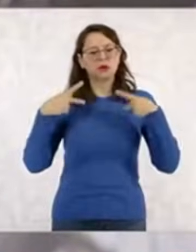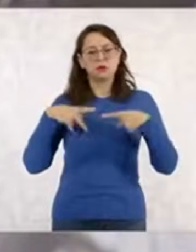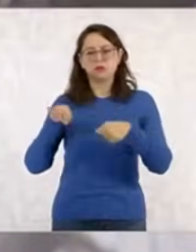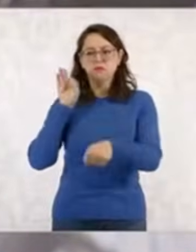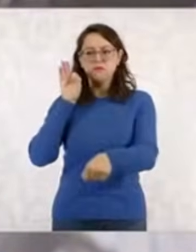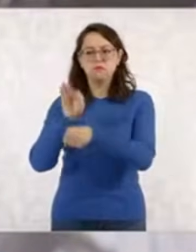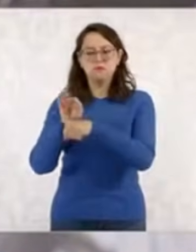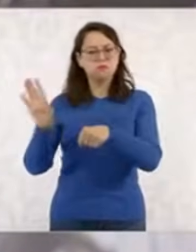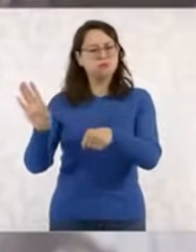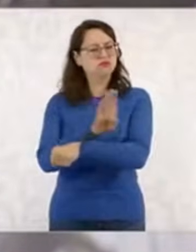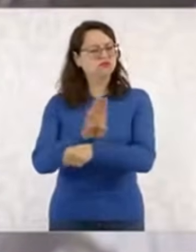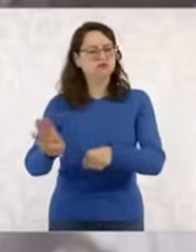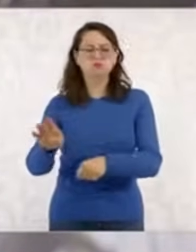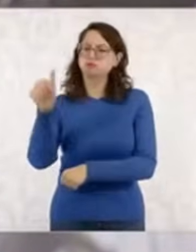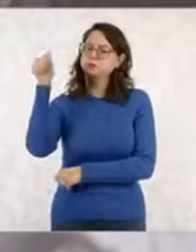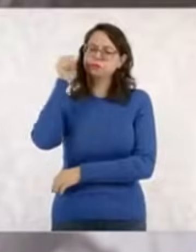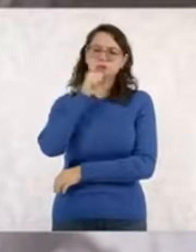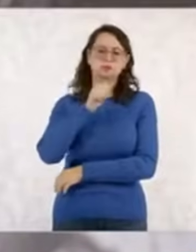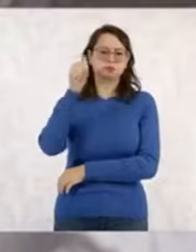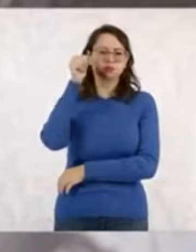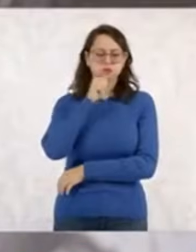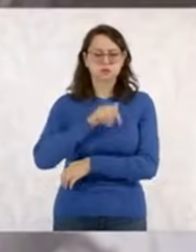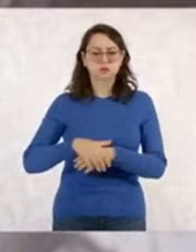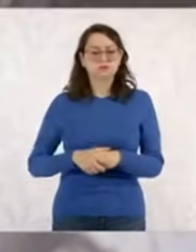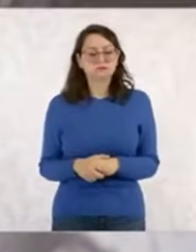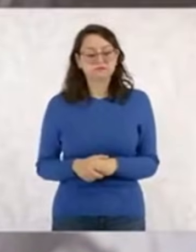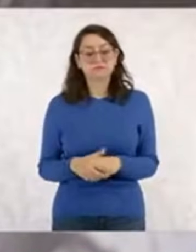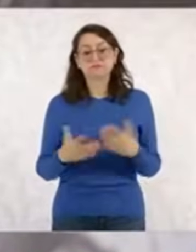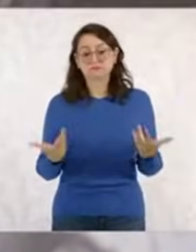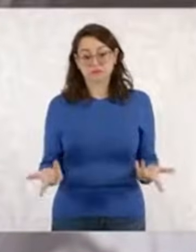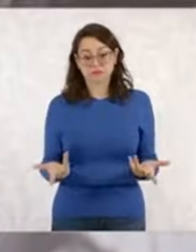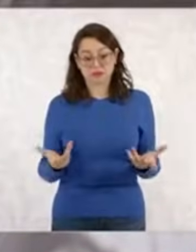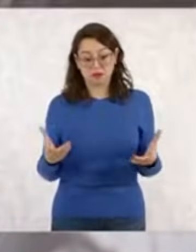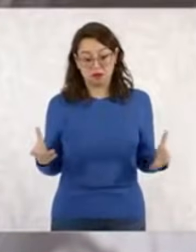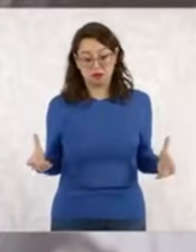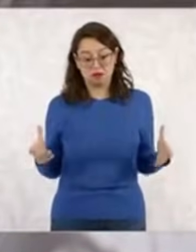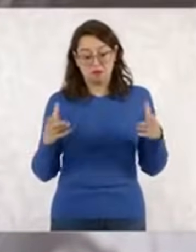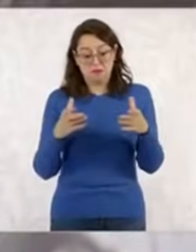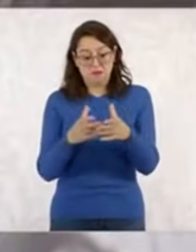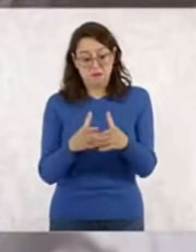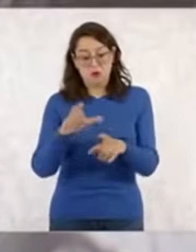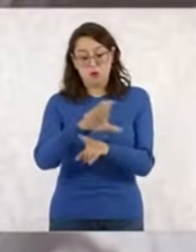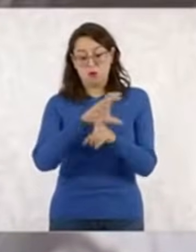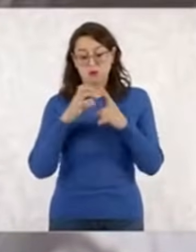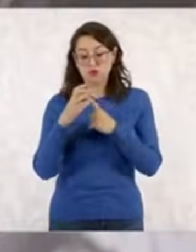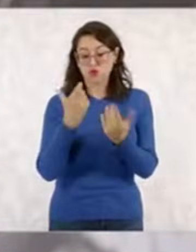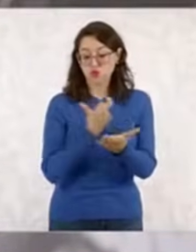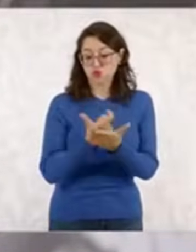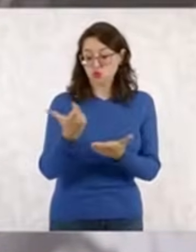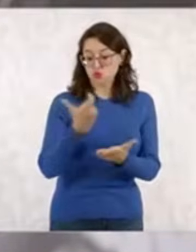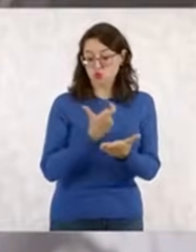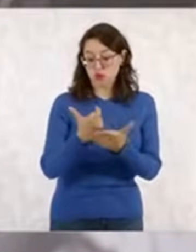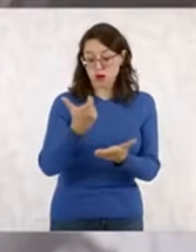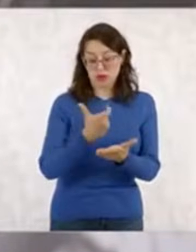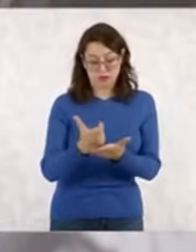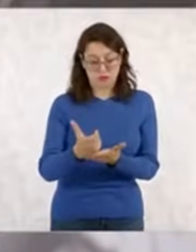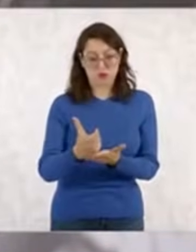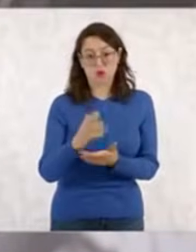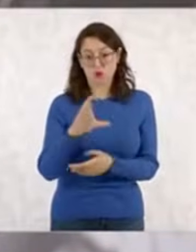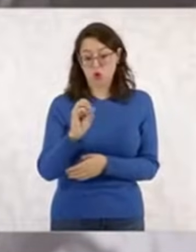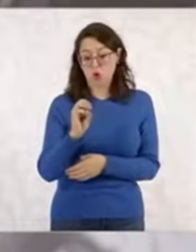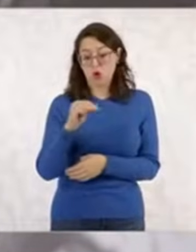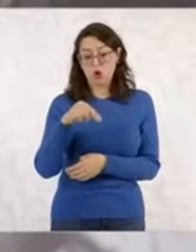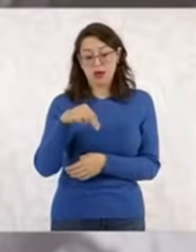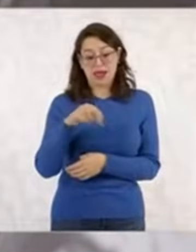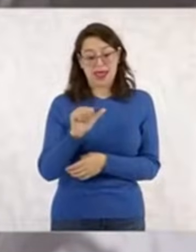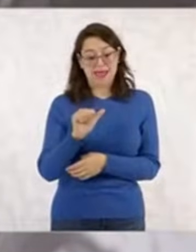la participación tripartita en el seno de la Comisión Nacional de los Salarios Mínimos, CONASAMI, permite que